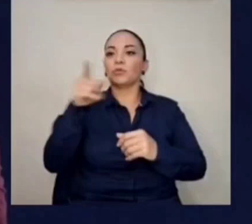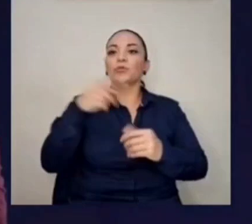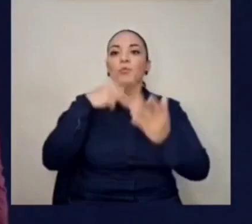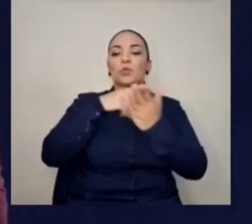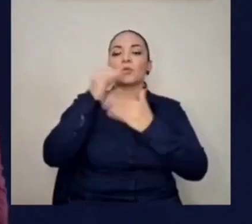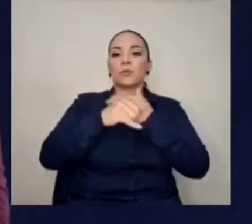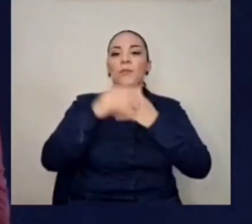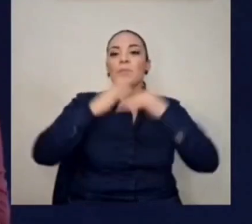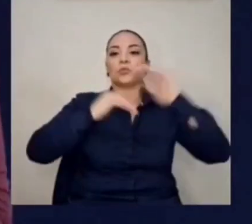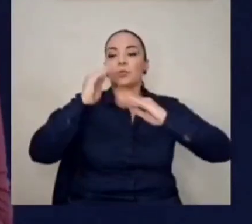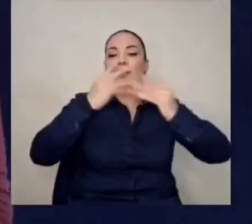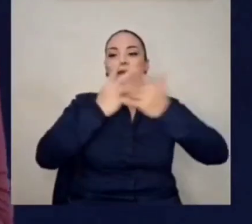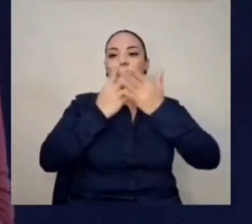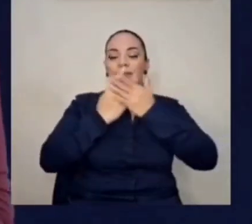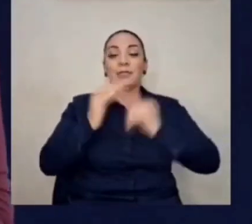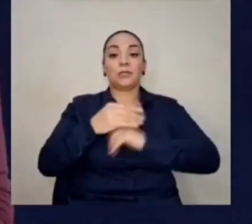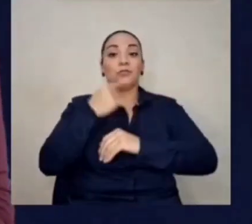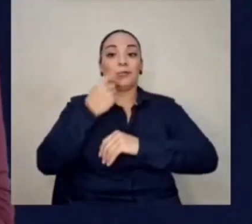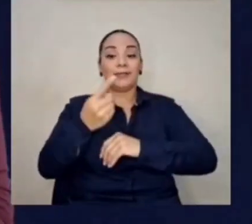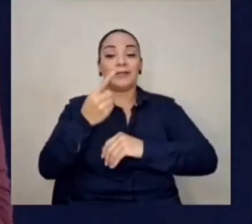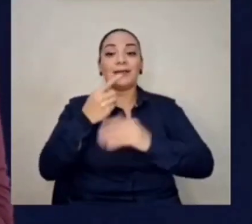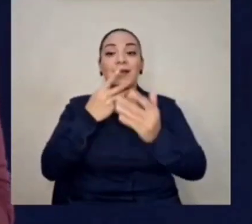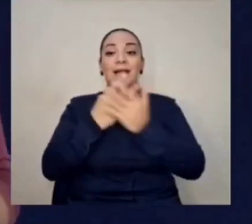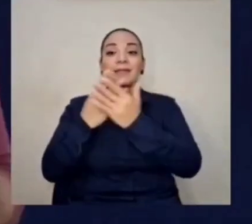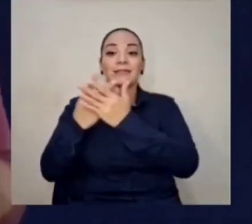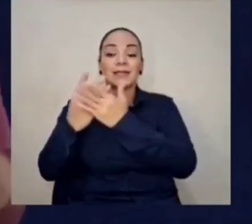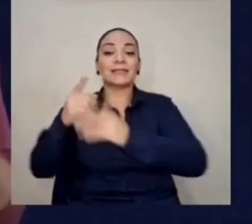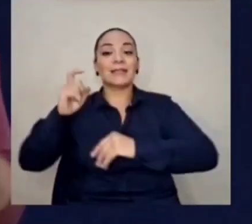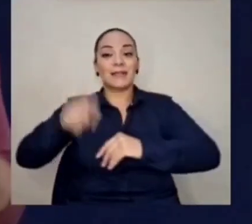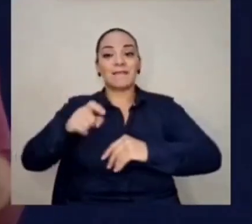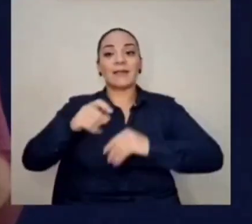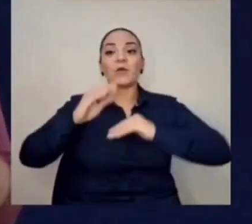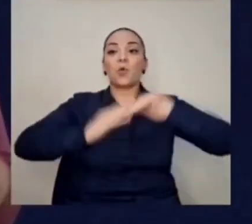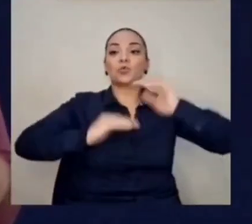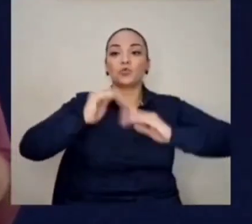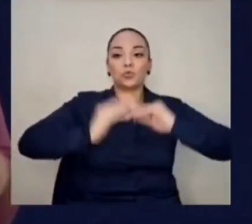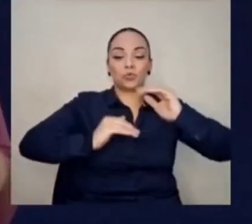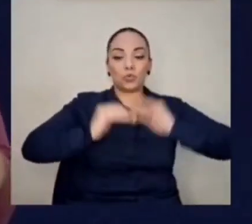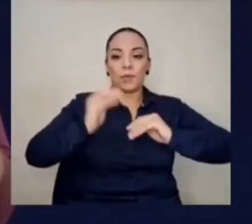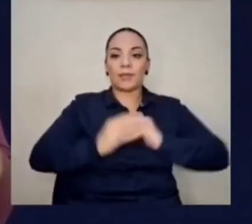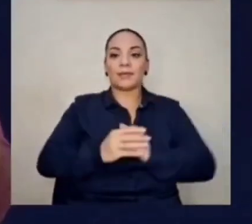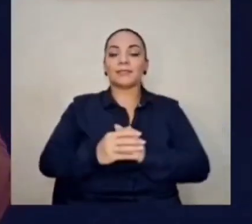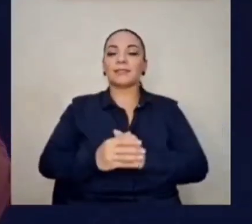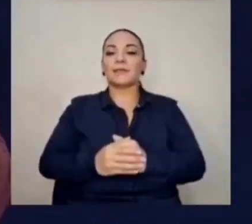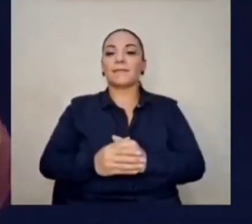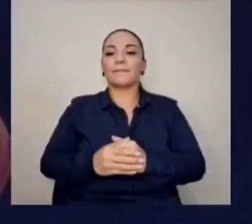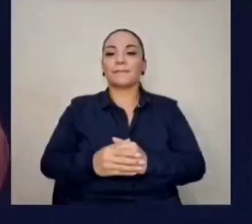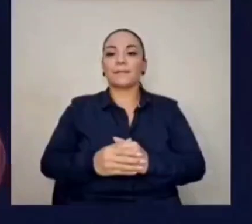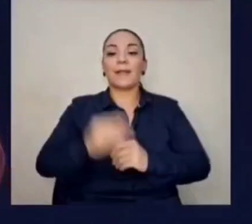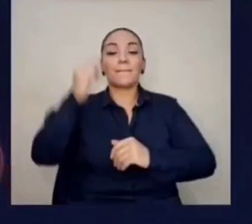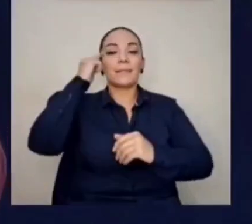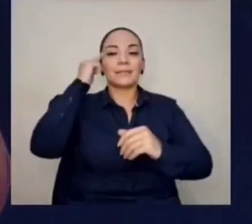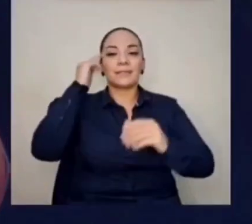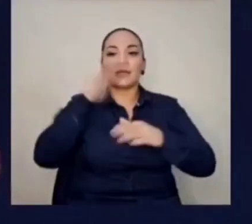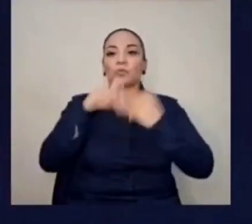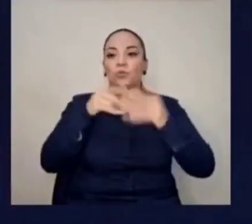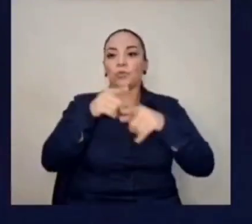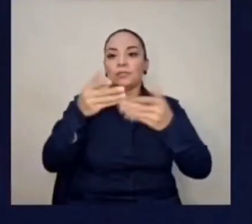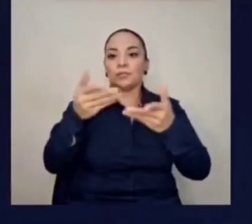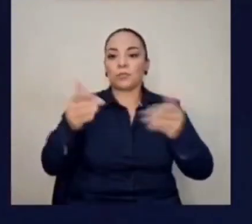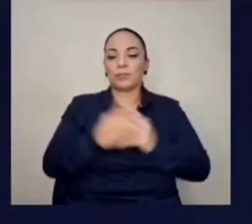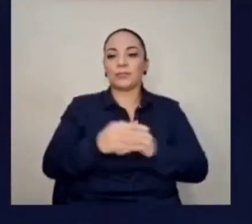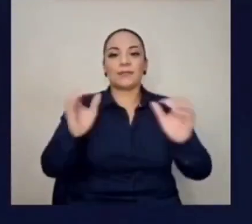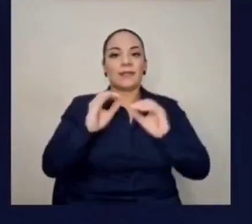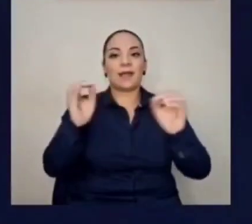les decía que las cárceles deben de ser construidas pensando en todo eso, en que nadie